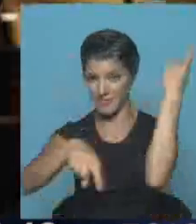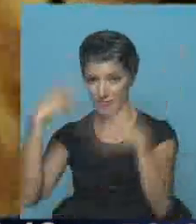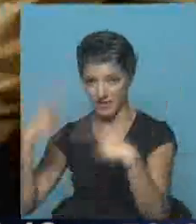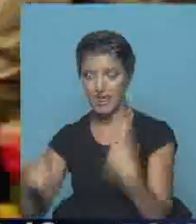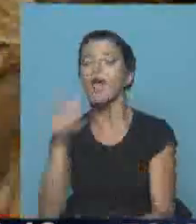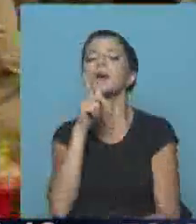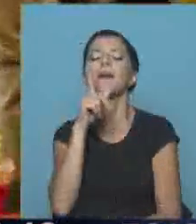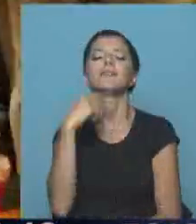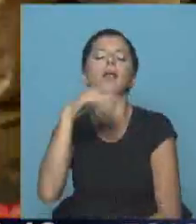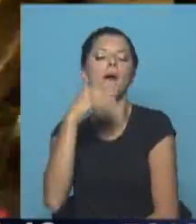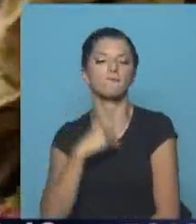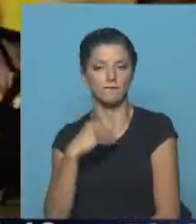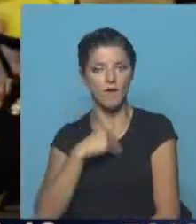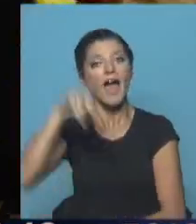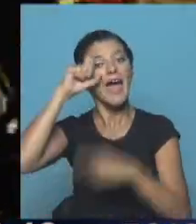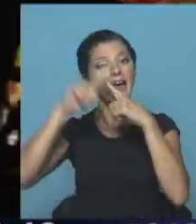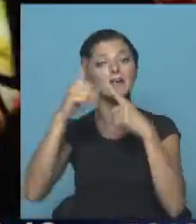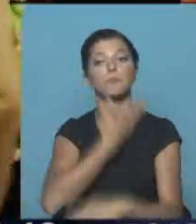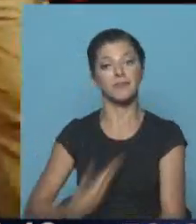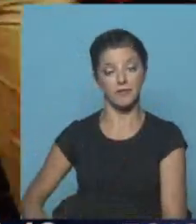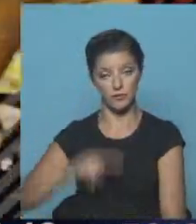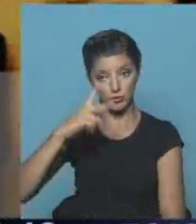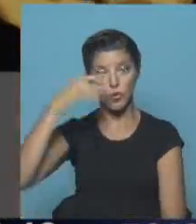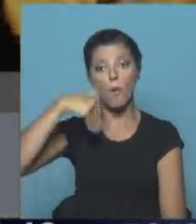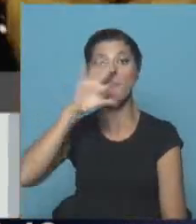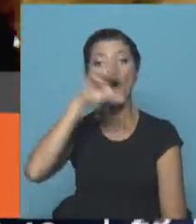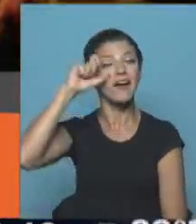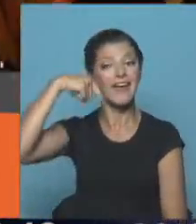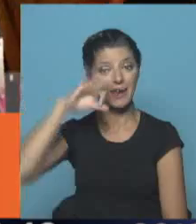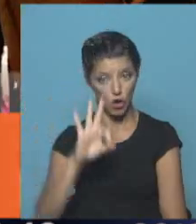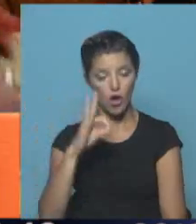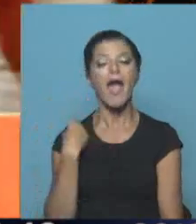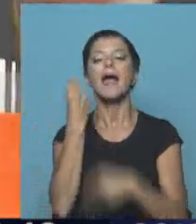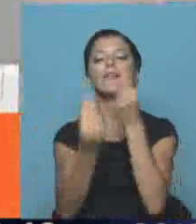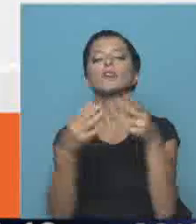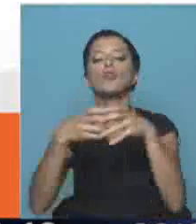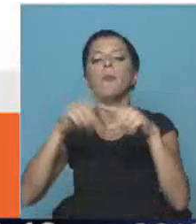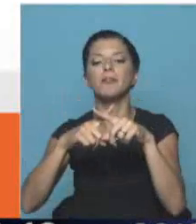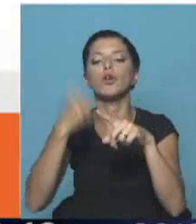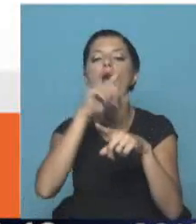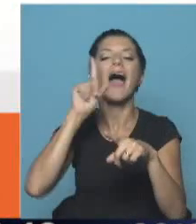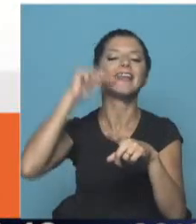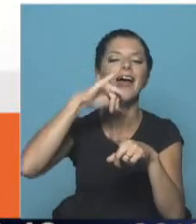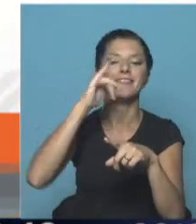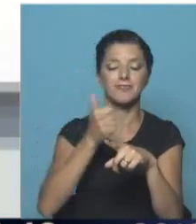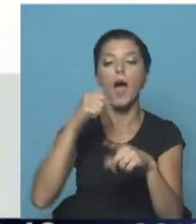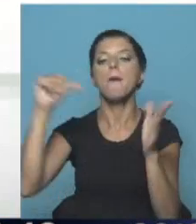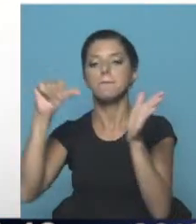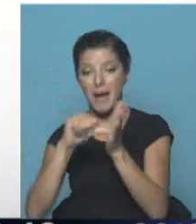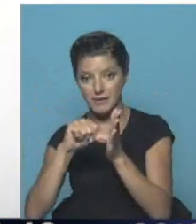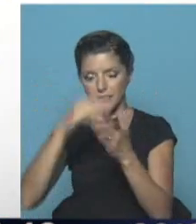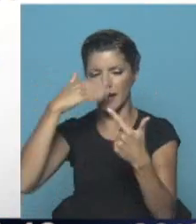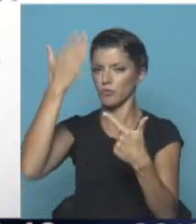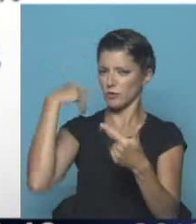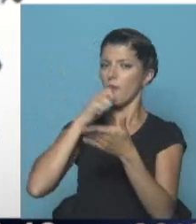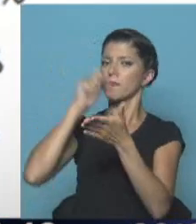como favorito es el ex vicepresidente Lenín Moreno, candidato oficialista por Alianza País, quien lidera una última encuesta realizada